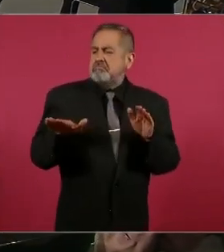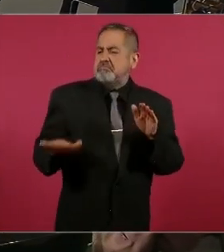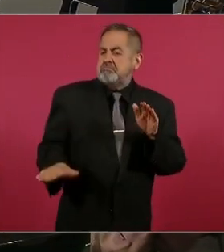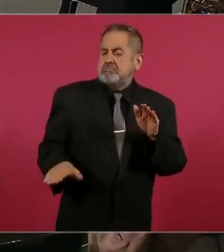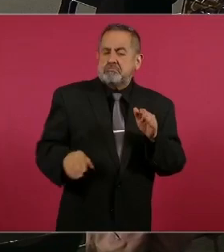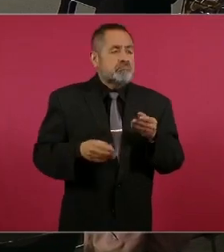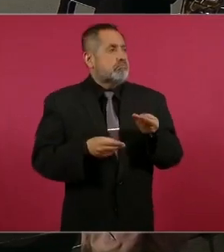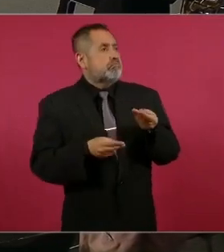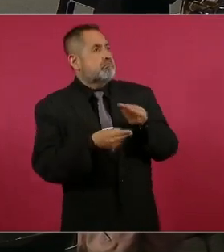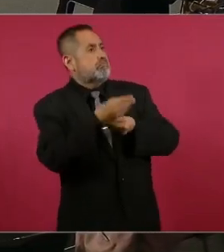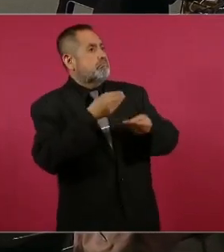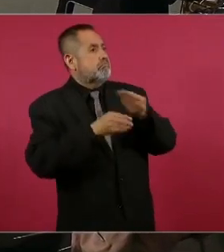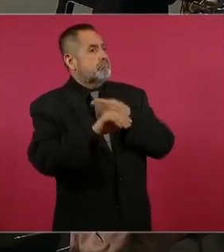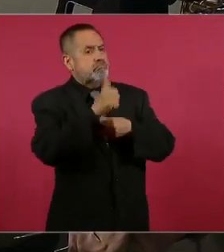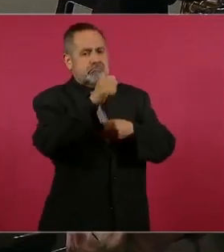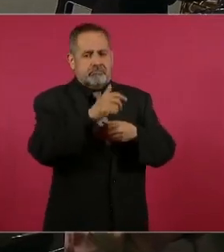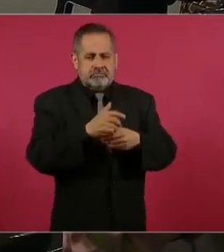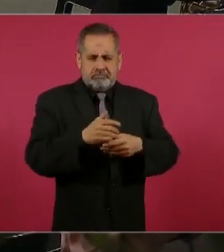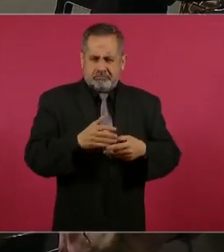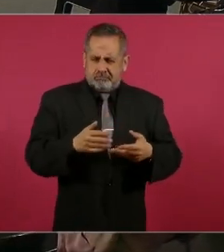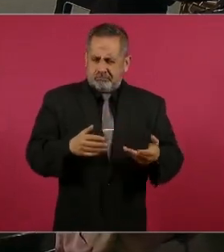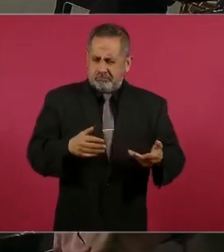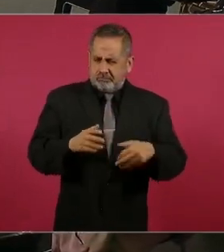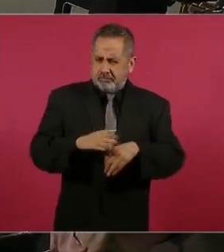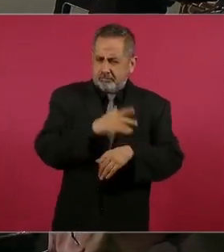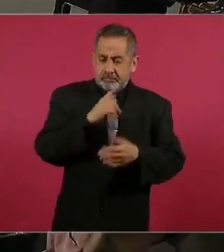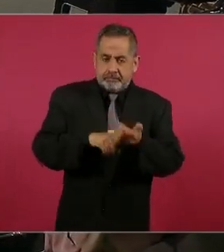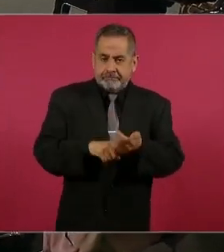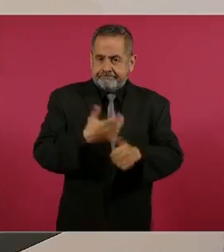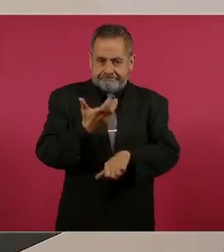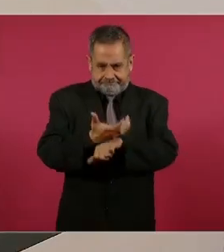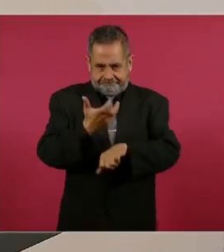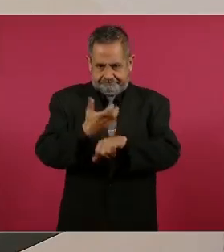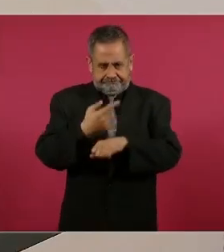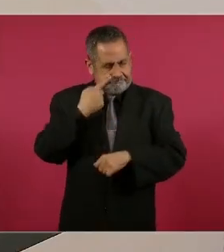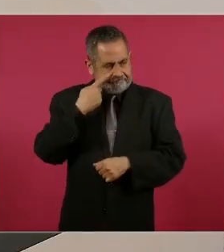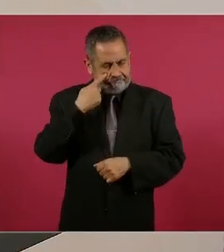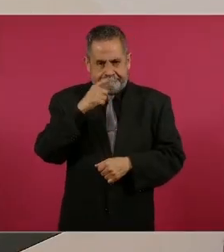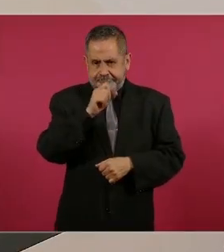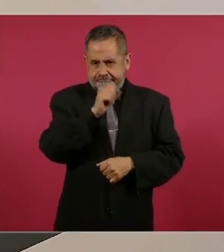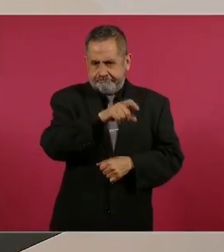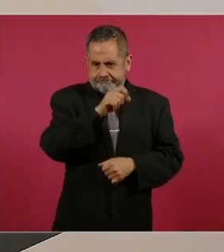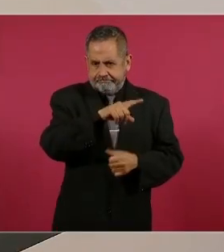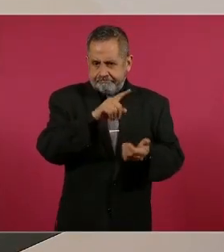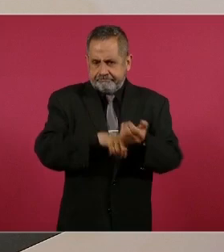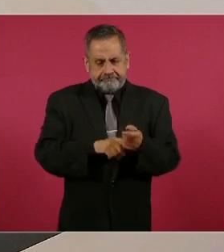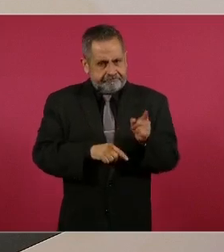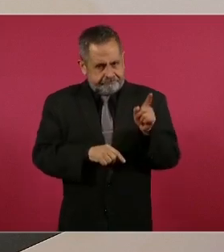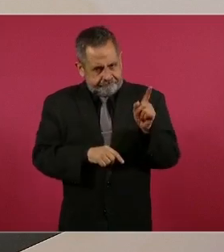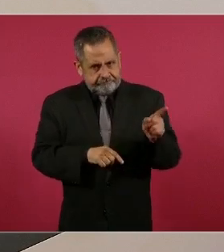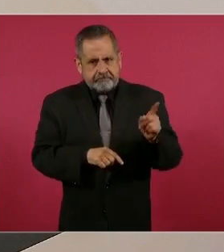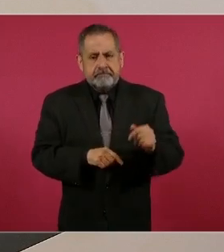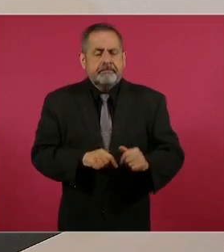porque los productores del extranjero, en Estados Unidos, no vamos a ir tan lejos,